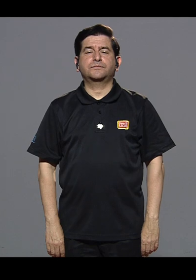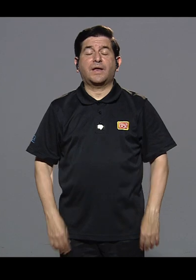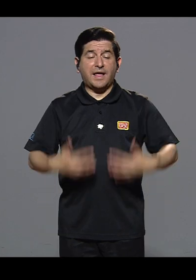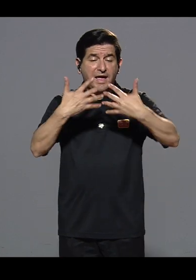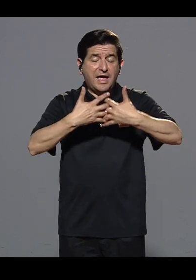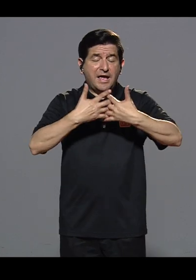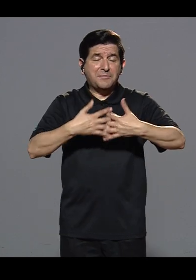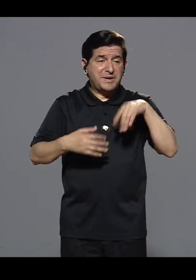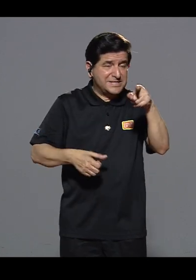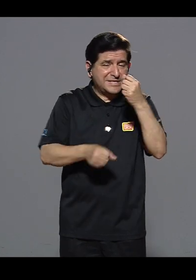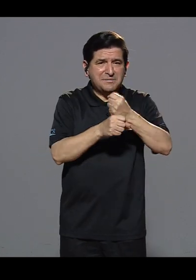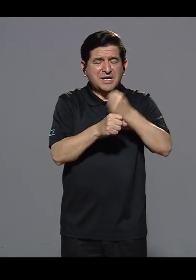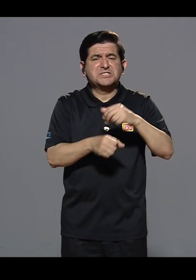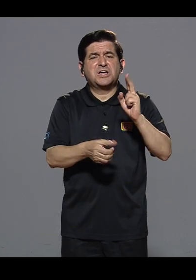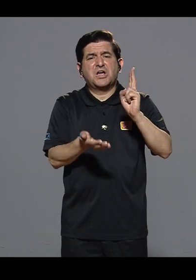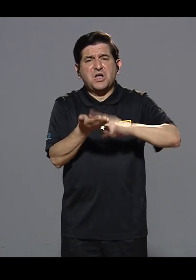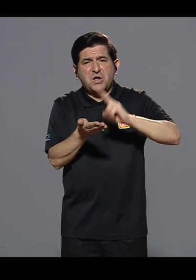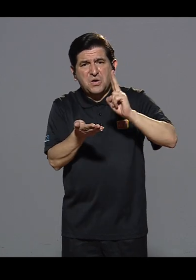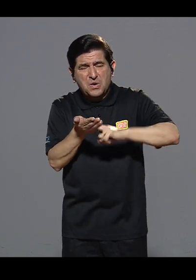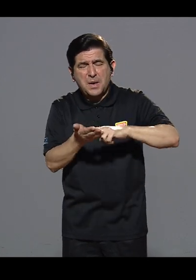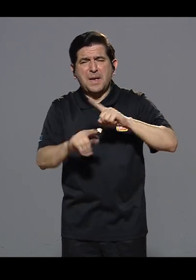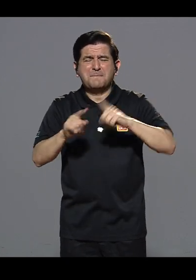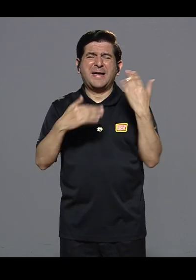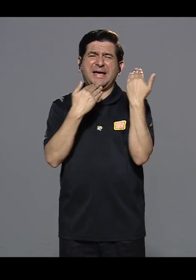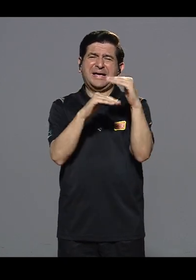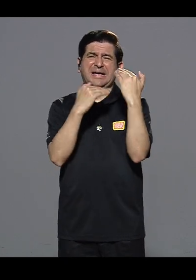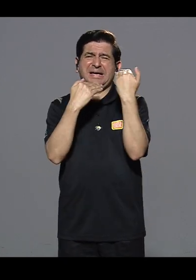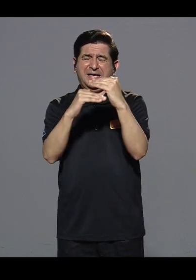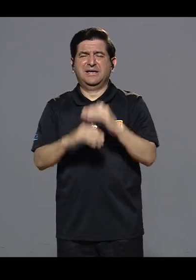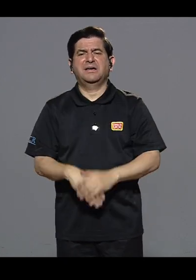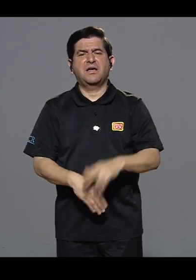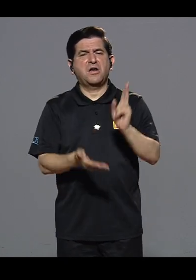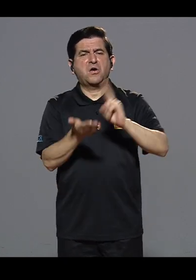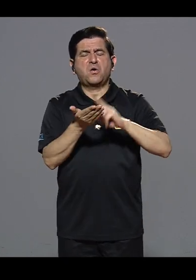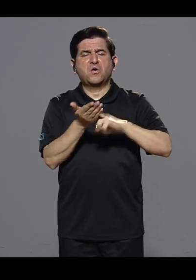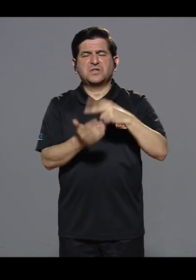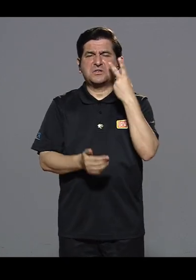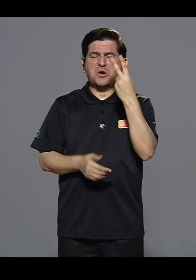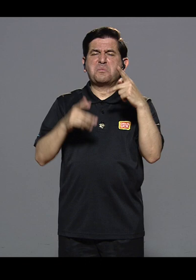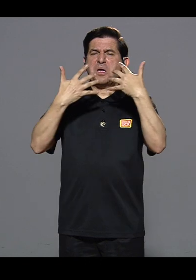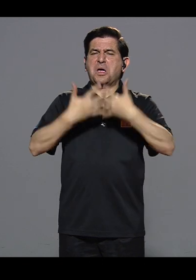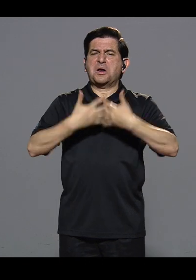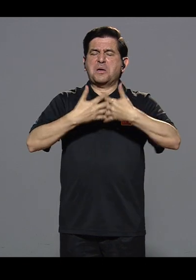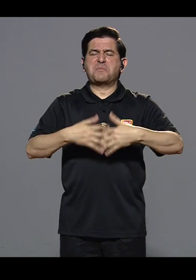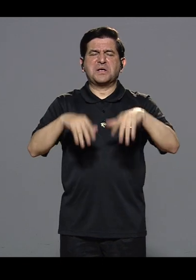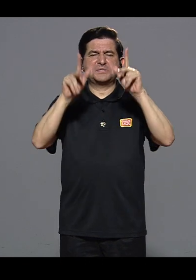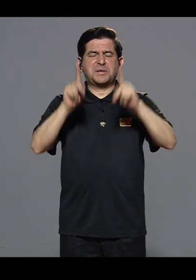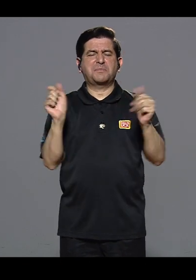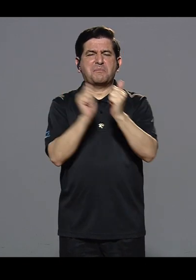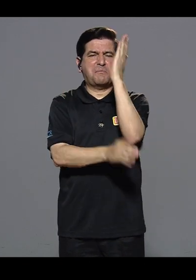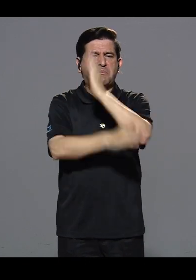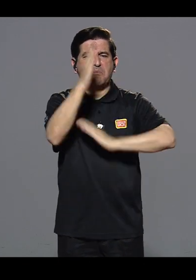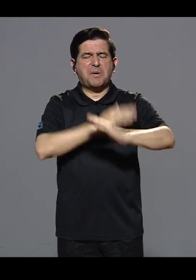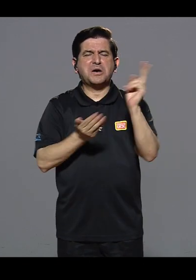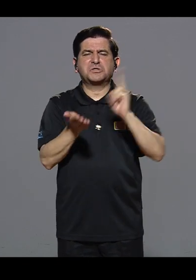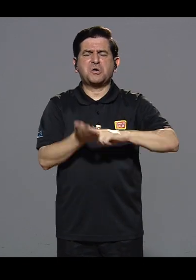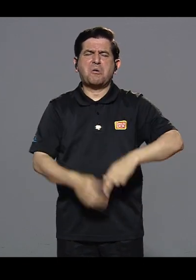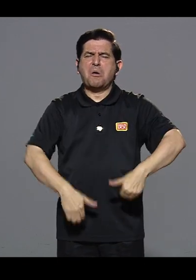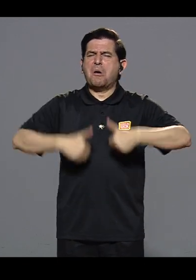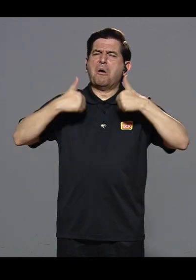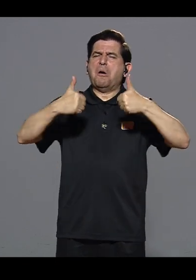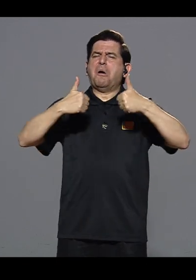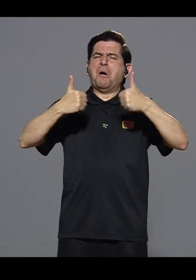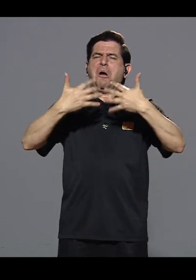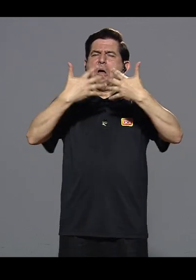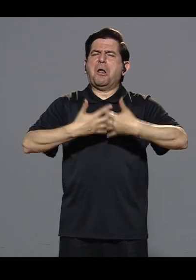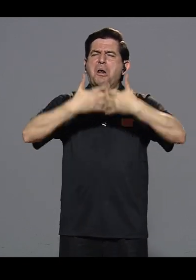Tres empresas que Jeremy trabajó lo contratan, pero siempre con limitaciones. Contrataron para que vieran que una empresa contrató a una persona con discapacidad. Uy,